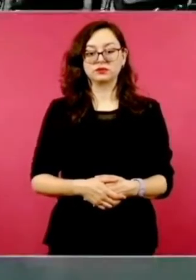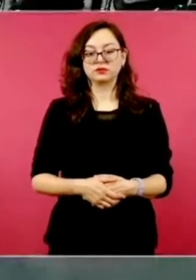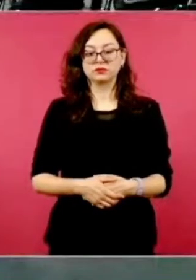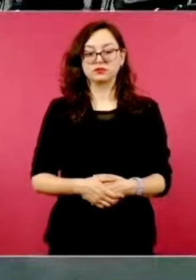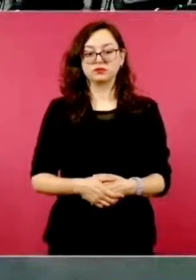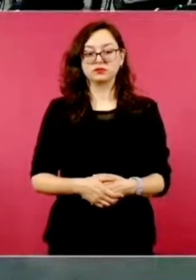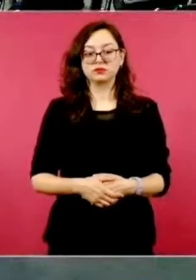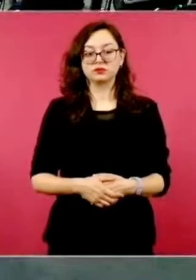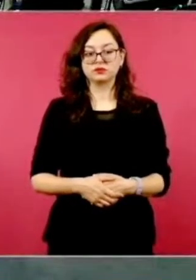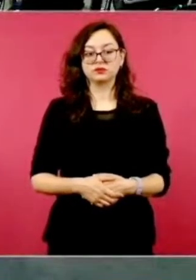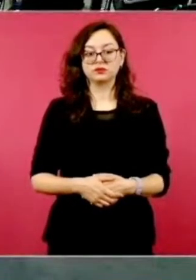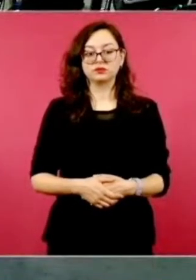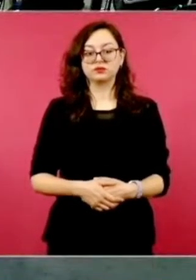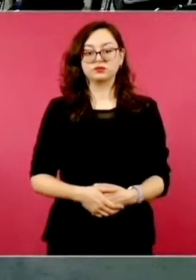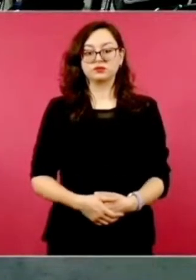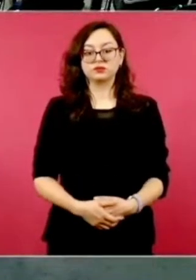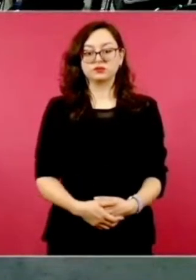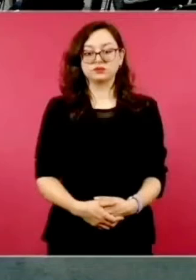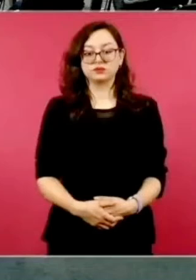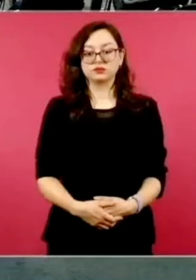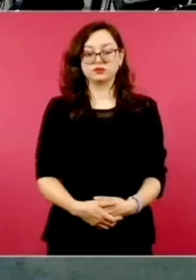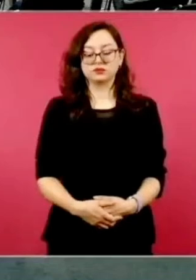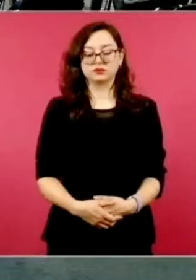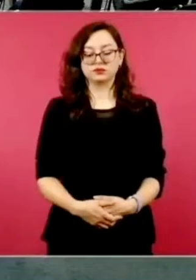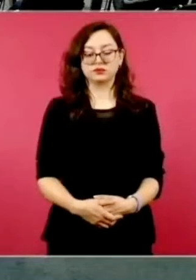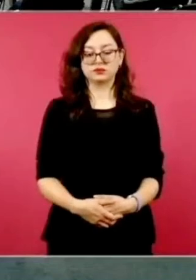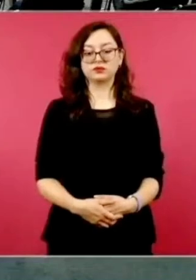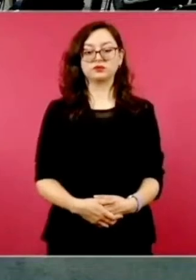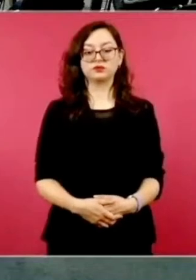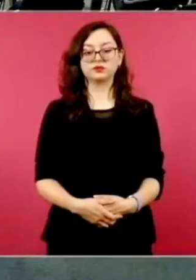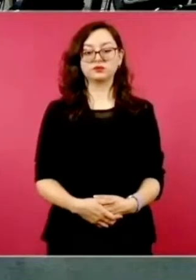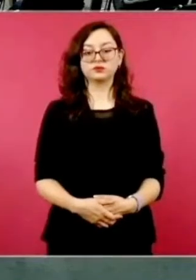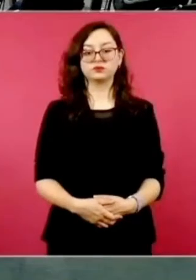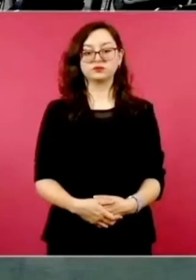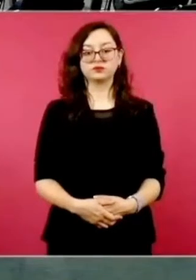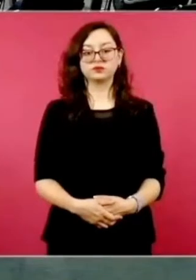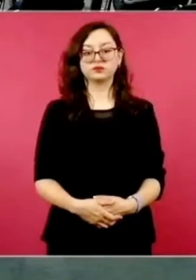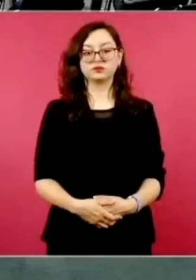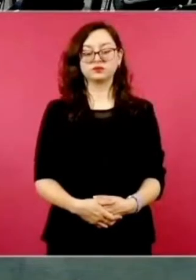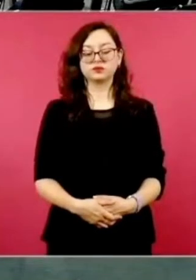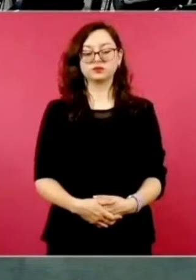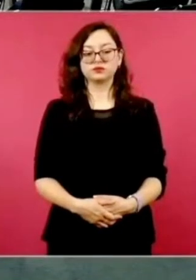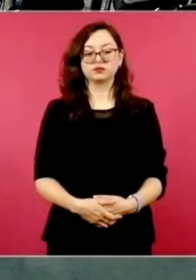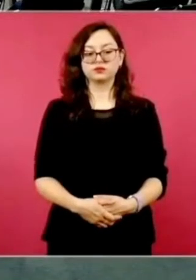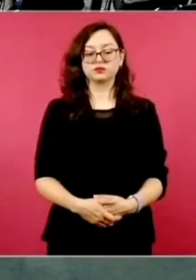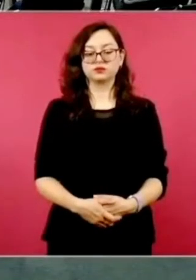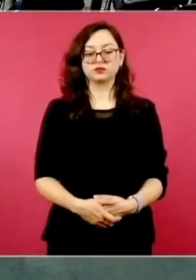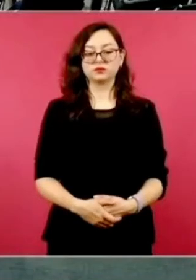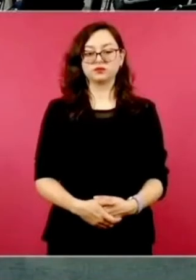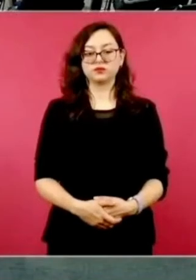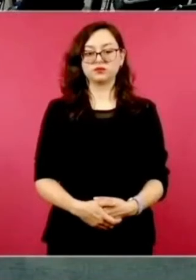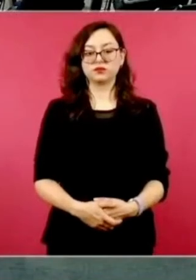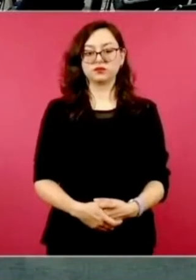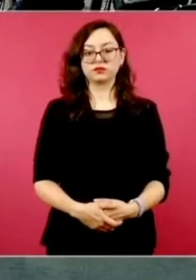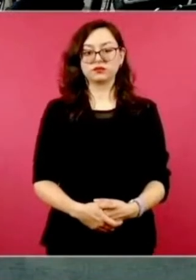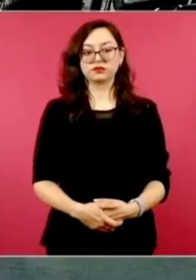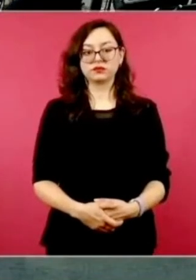Chavacano, reconocer la derrota cuando tenías mucho campo para poder tal vez defenderte. Sí, pero